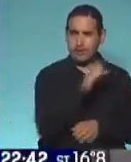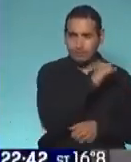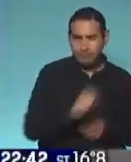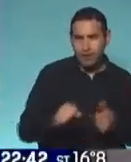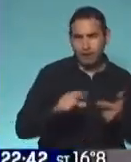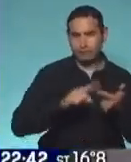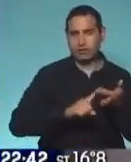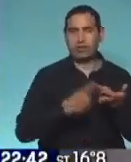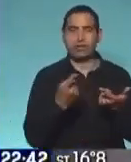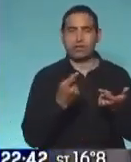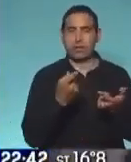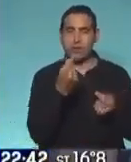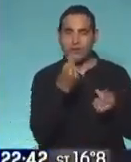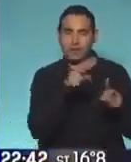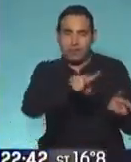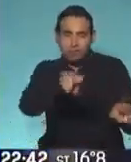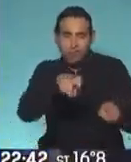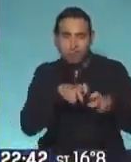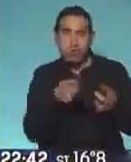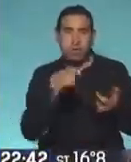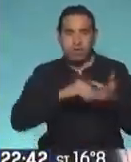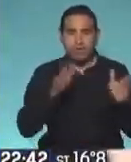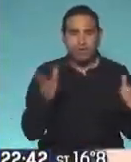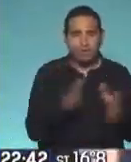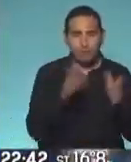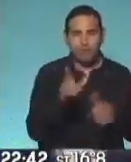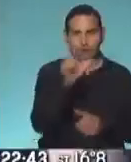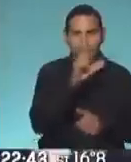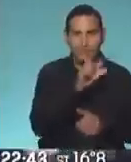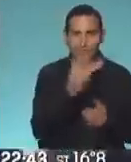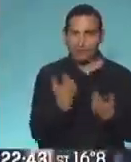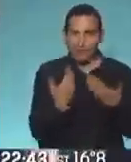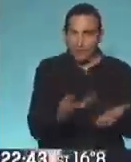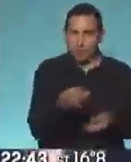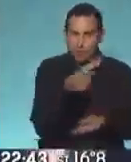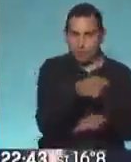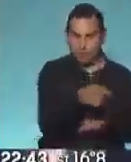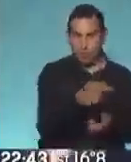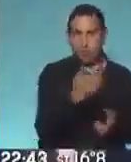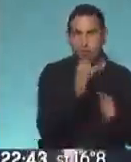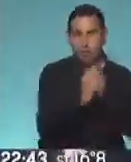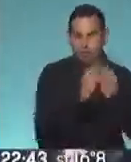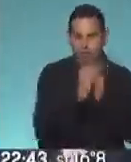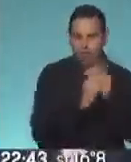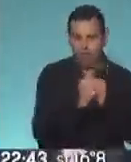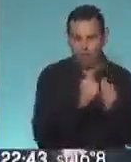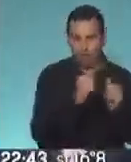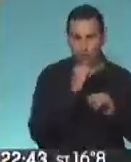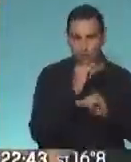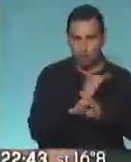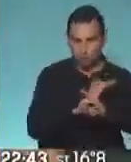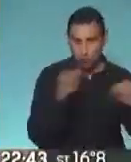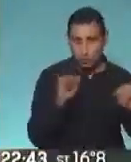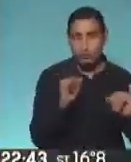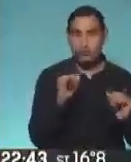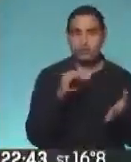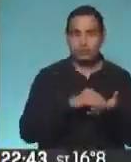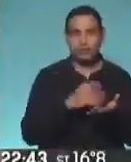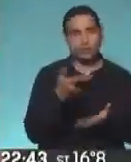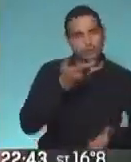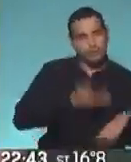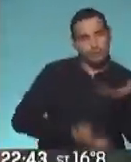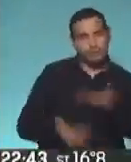uso indebido de fondos públicos y promover legislación beneficiosa para empresarios de telecomunicaciones a cambio de